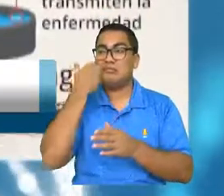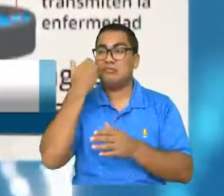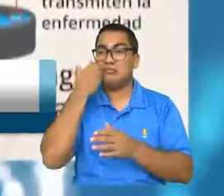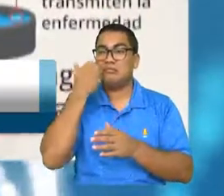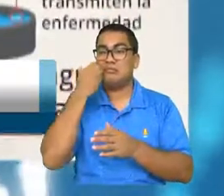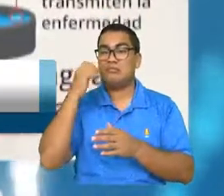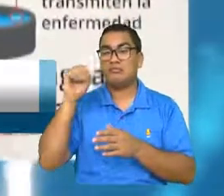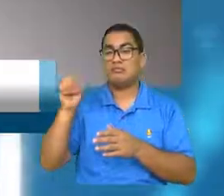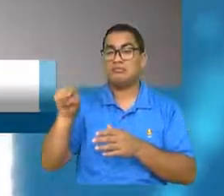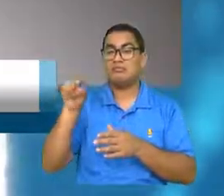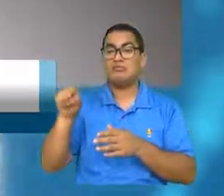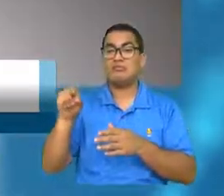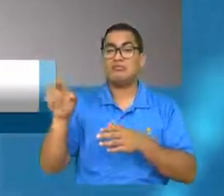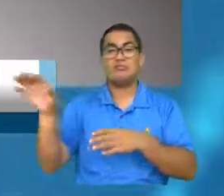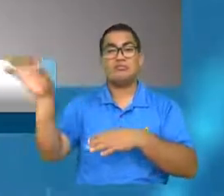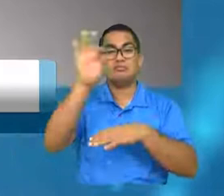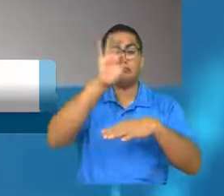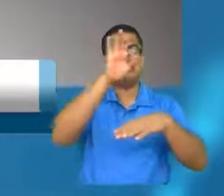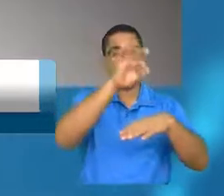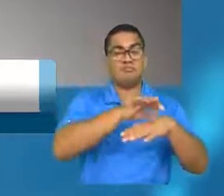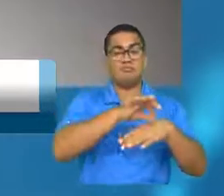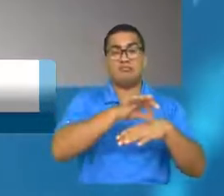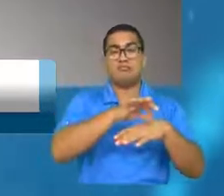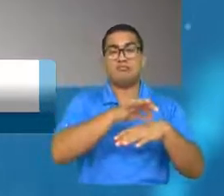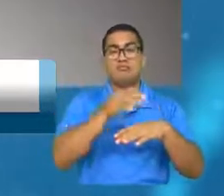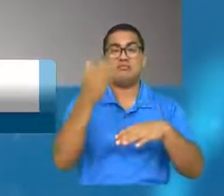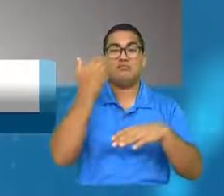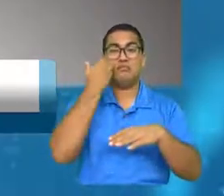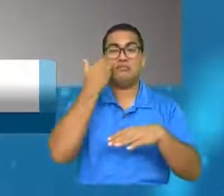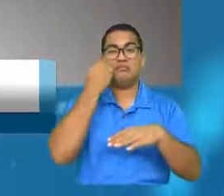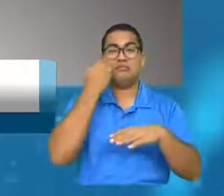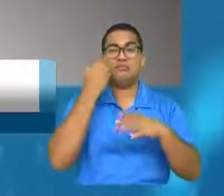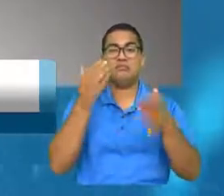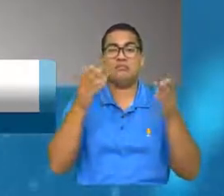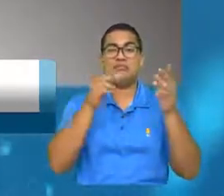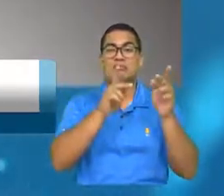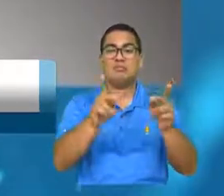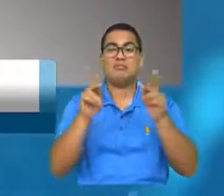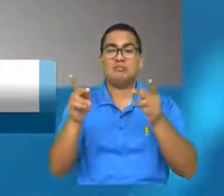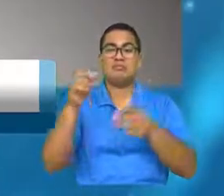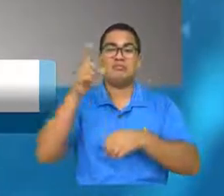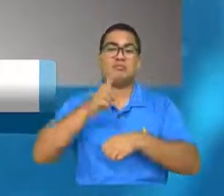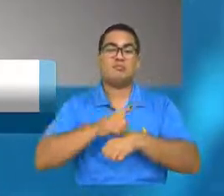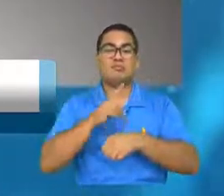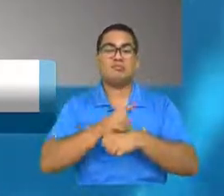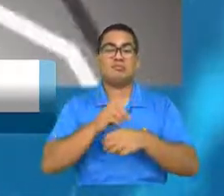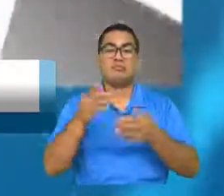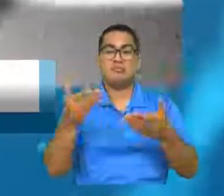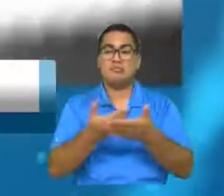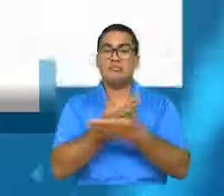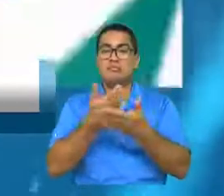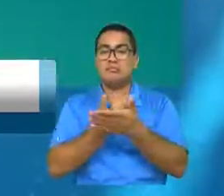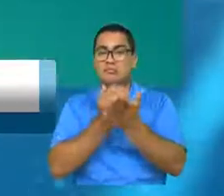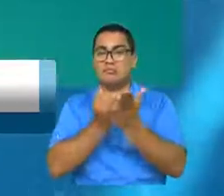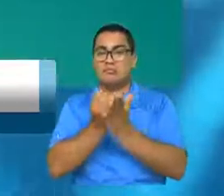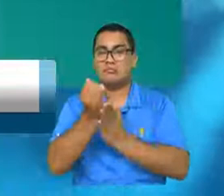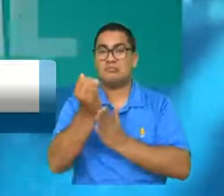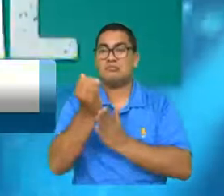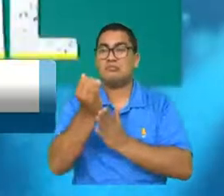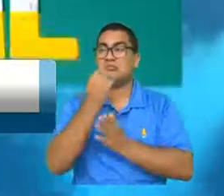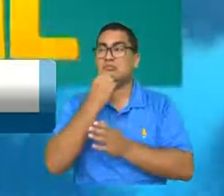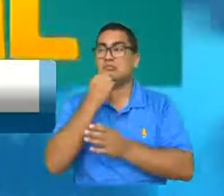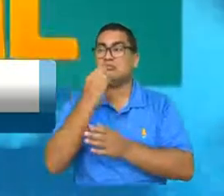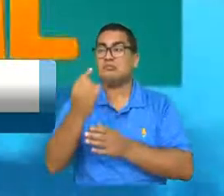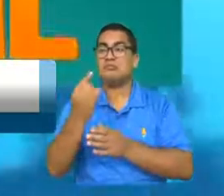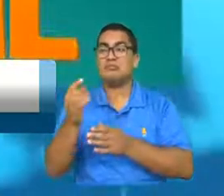donde estaba la gente y la gente enfermada. Y pues con los estudios y el avance de la medicina se conoció que era un mosquito el